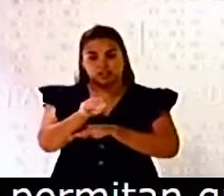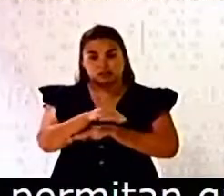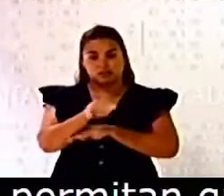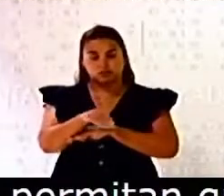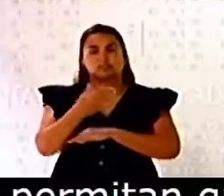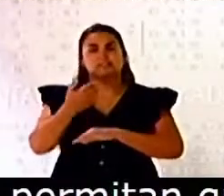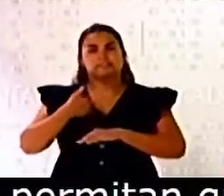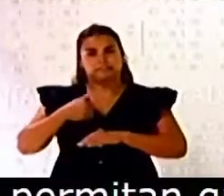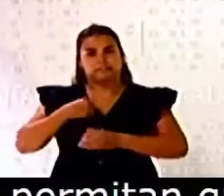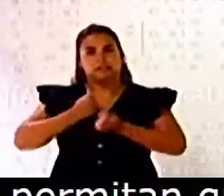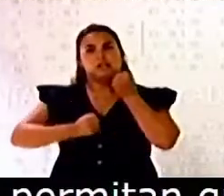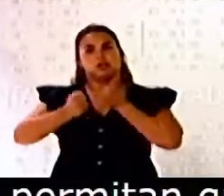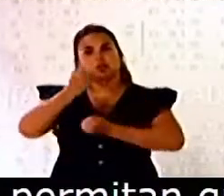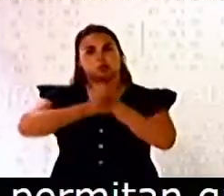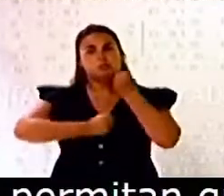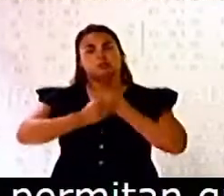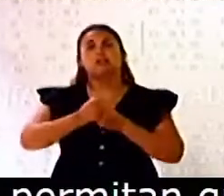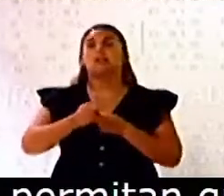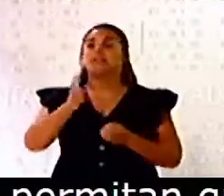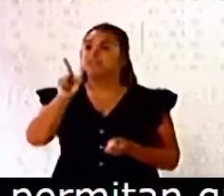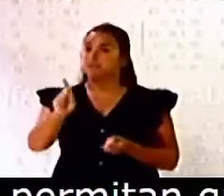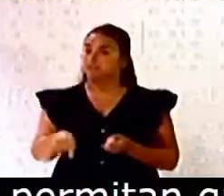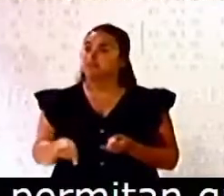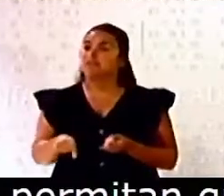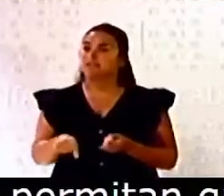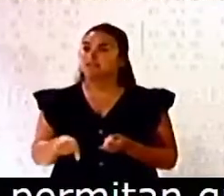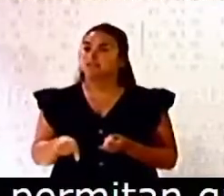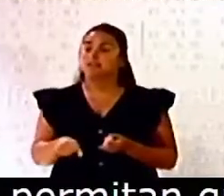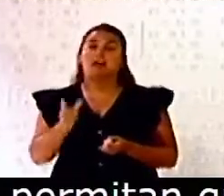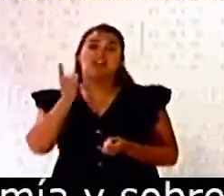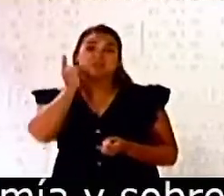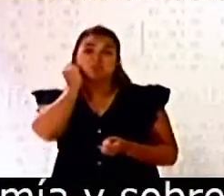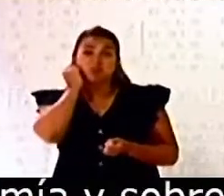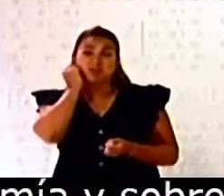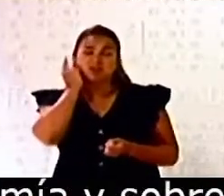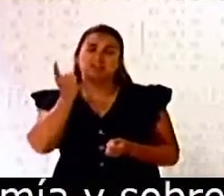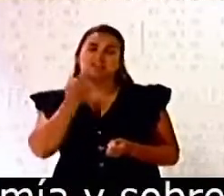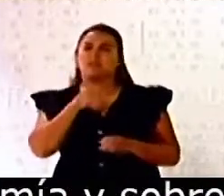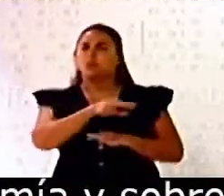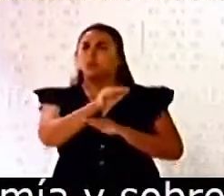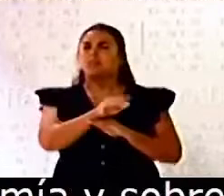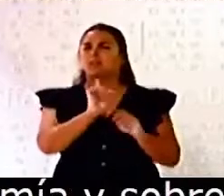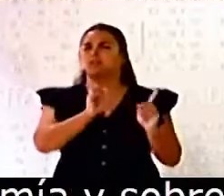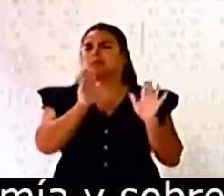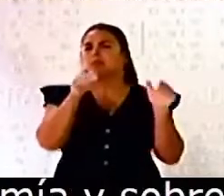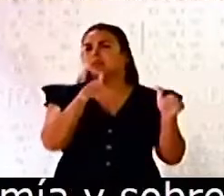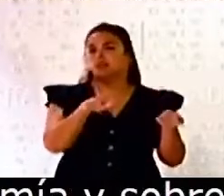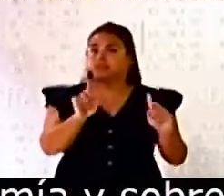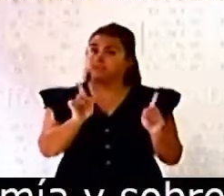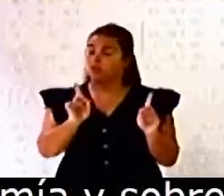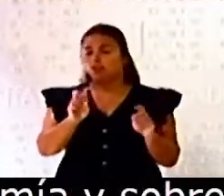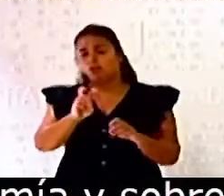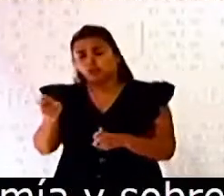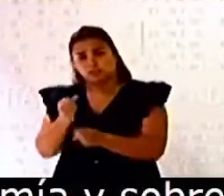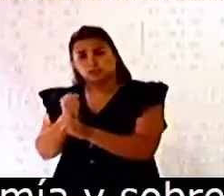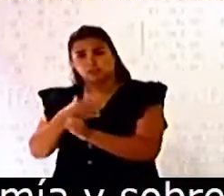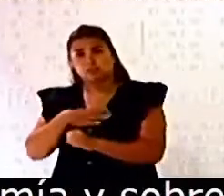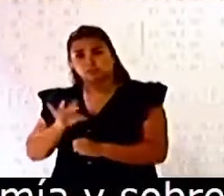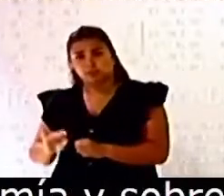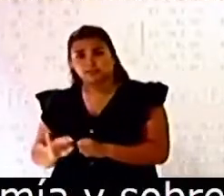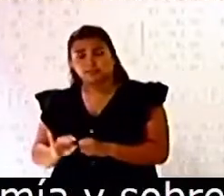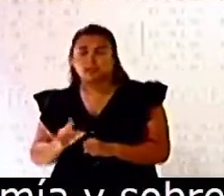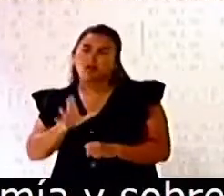la economía A y, sobre todo, también sacar a la mujer del centro de los cuidados de un trabajo, además, en muchos casos